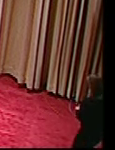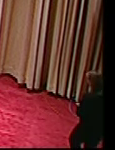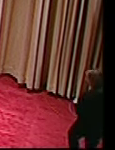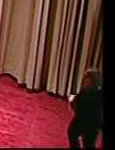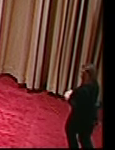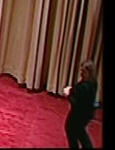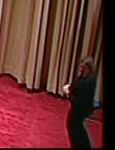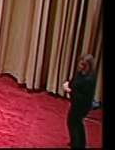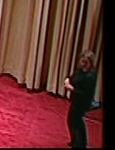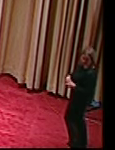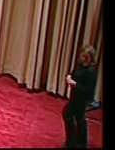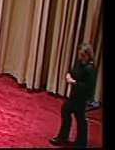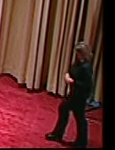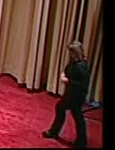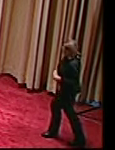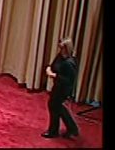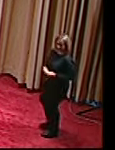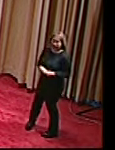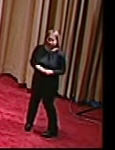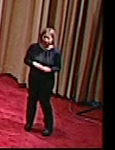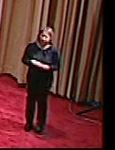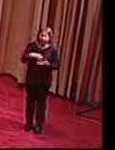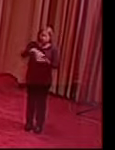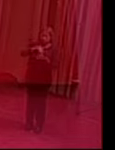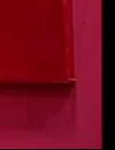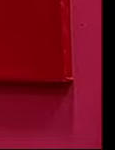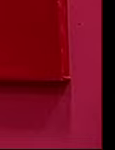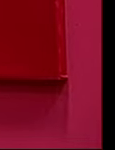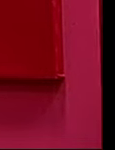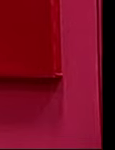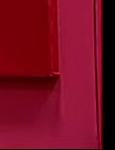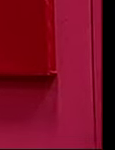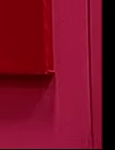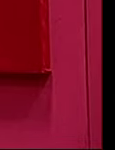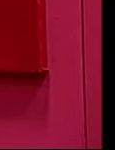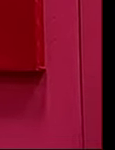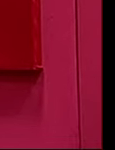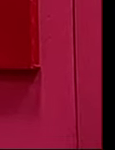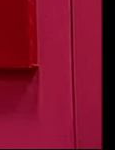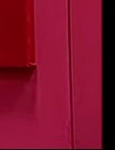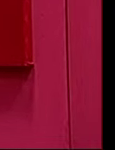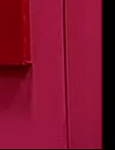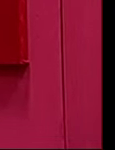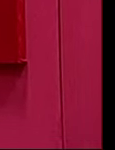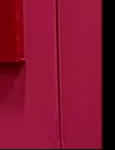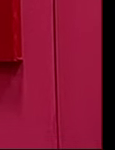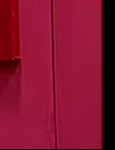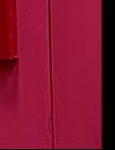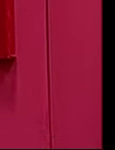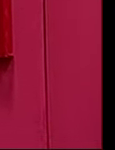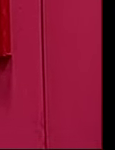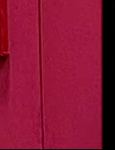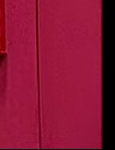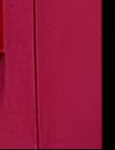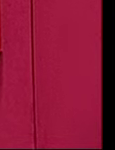prácticamente, en esta colina de la Sabica, junto al Carmen que ocupara Manuel de Falla y donde García de Paredes diseñó este